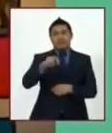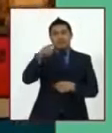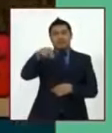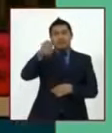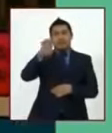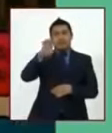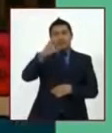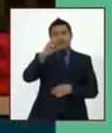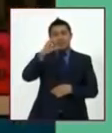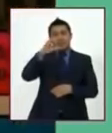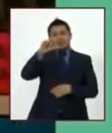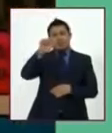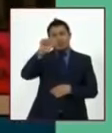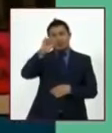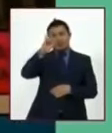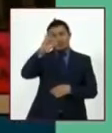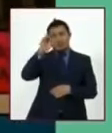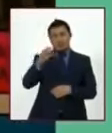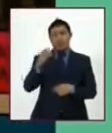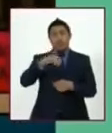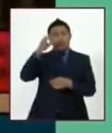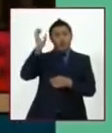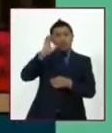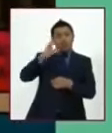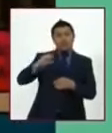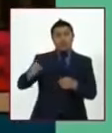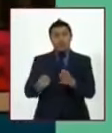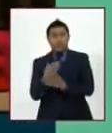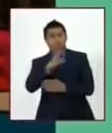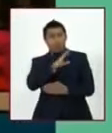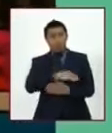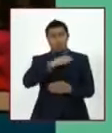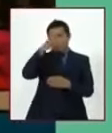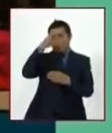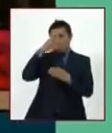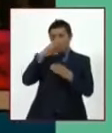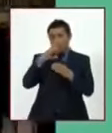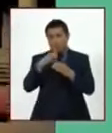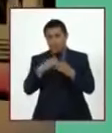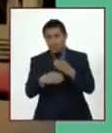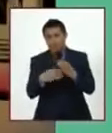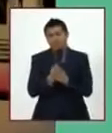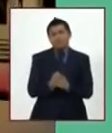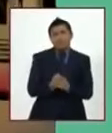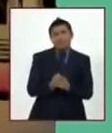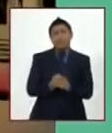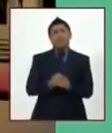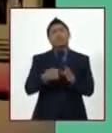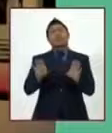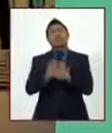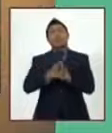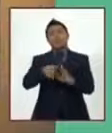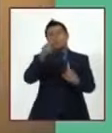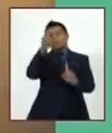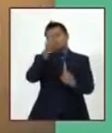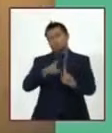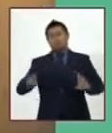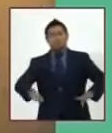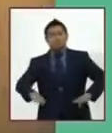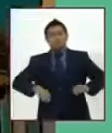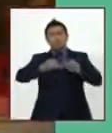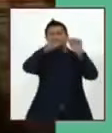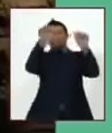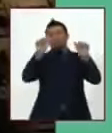virreinato. Su estilo se opuso por completo al barroco, prefiriendo las líneas simples, características del arte clásico de Grecia y